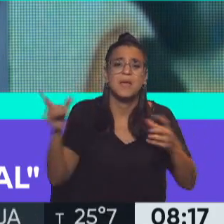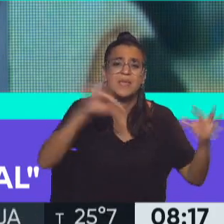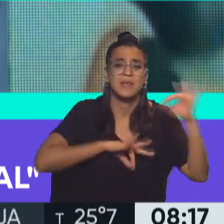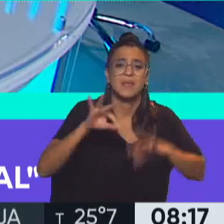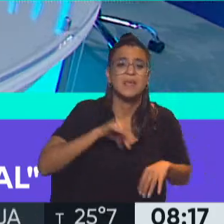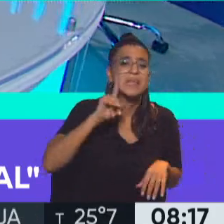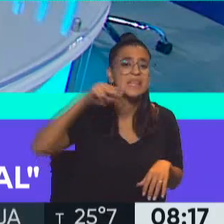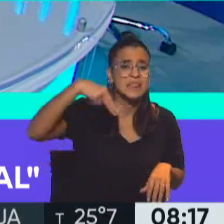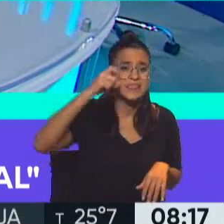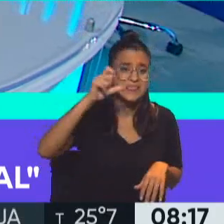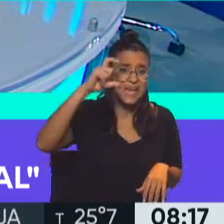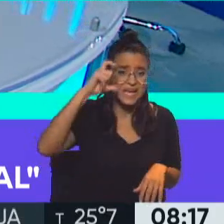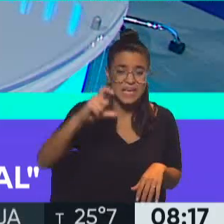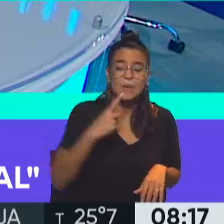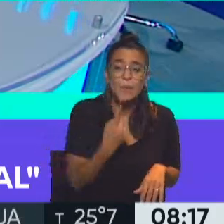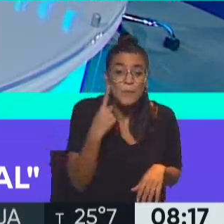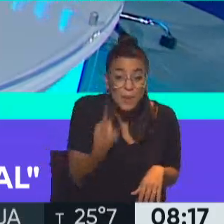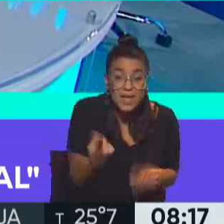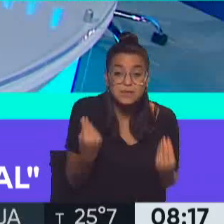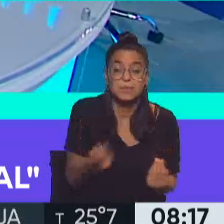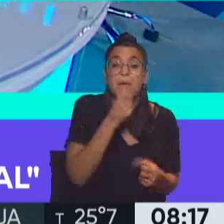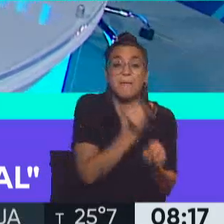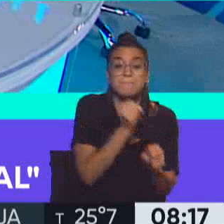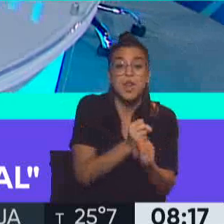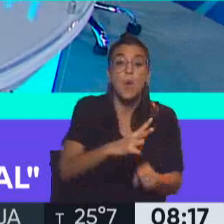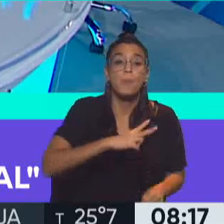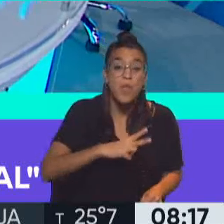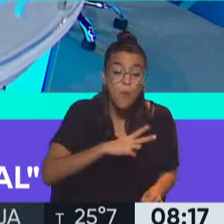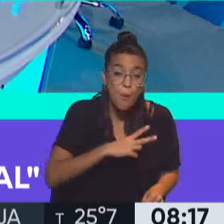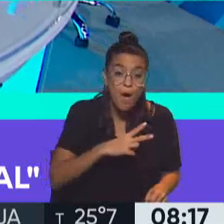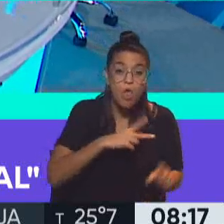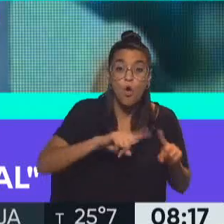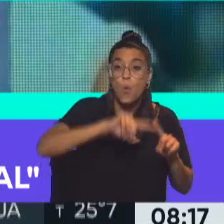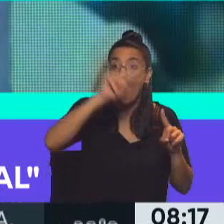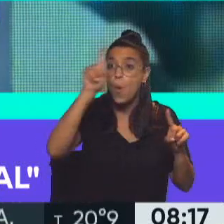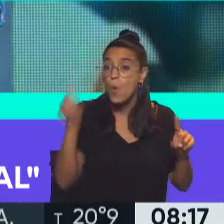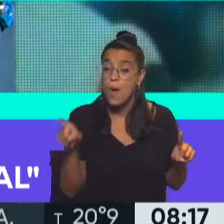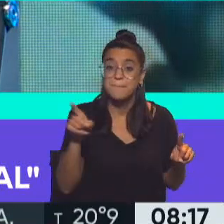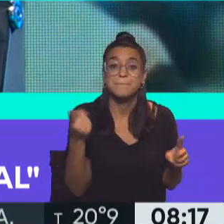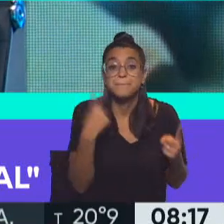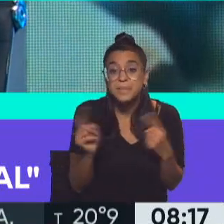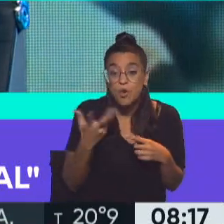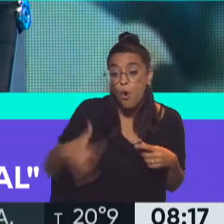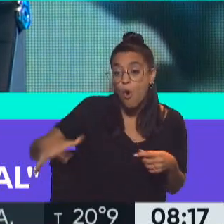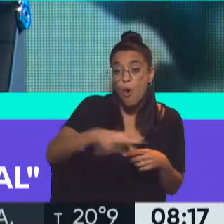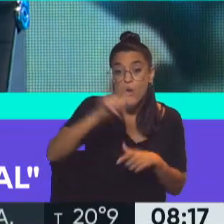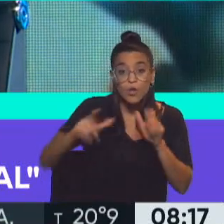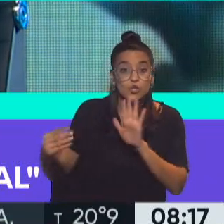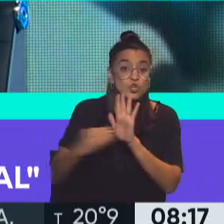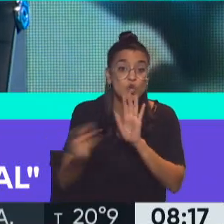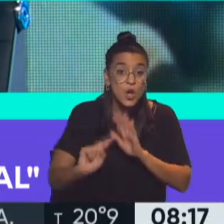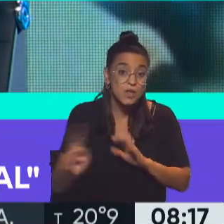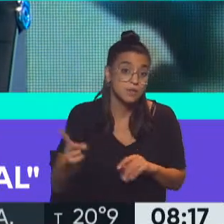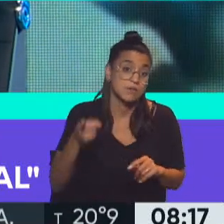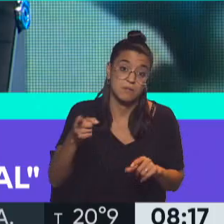datos del INDEC. Cuando vos ves el INDEC, dice, el empleo privado tiene esta curva que mencionaba, ahora el público y el no registrado